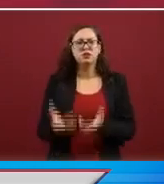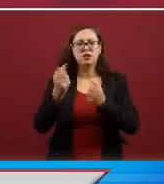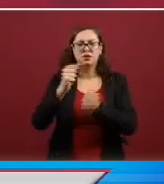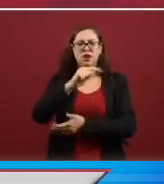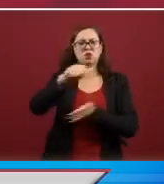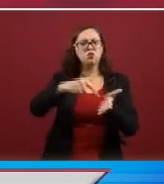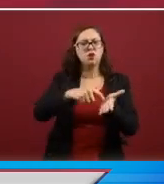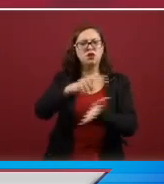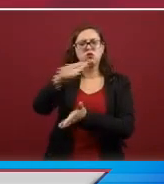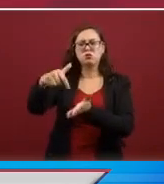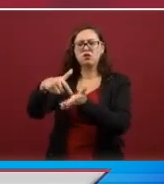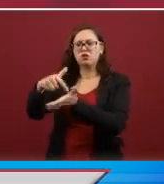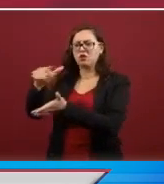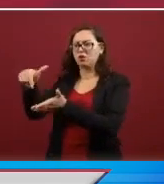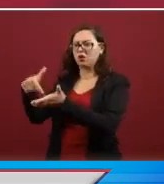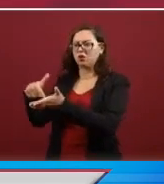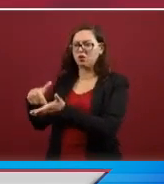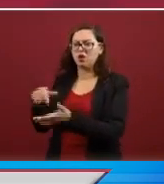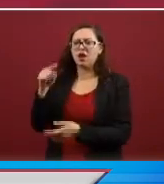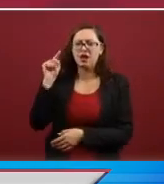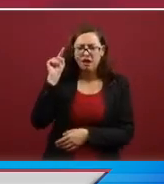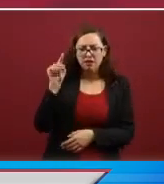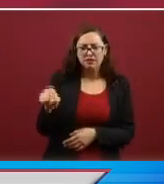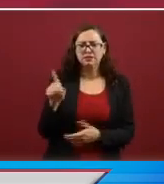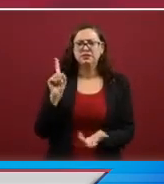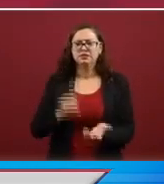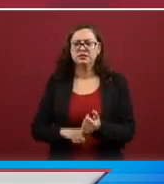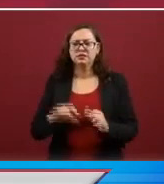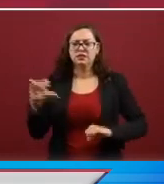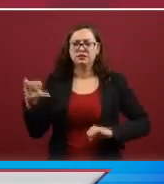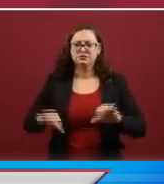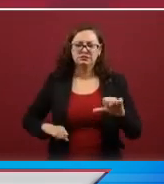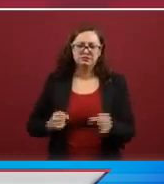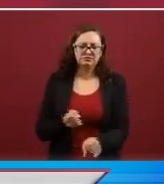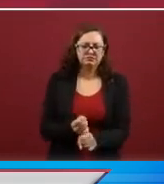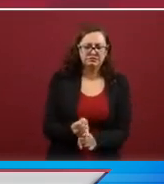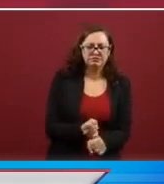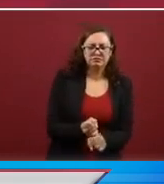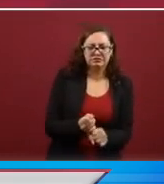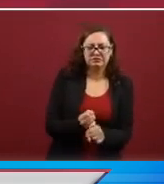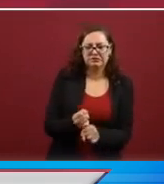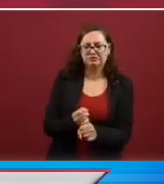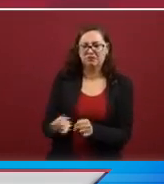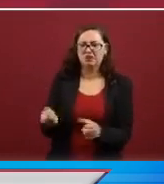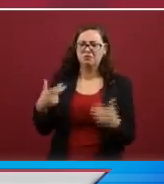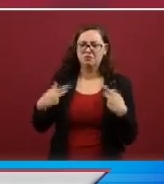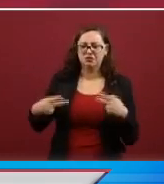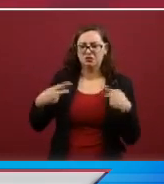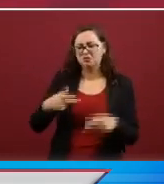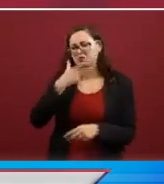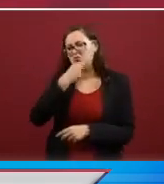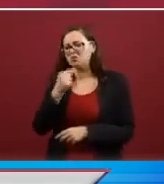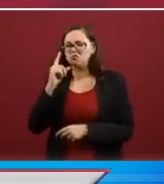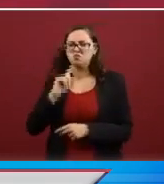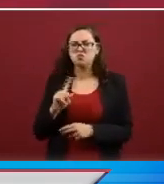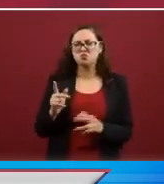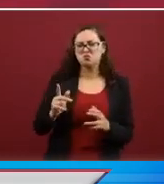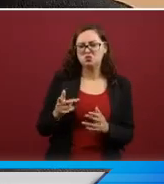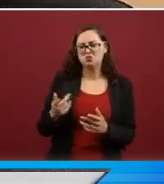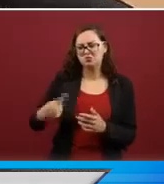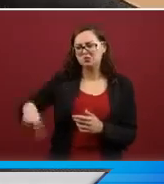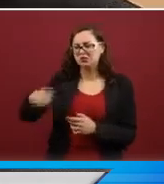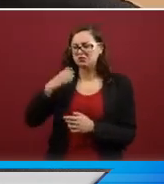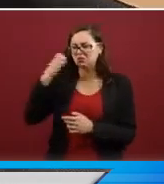de la Dirección Federal de Seguridad, que fueron lugar de tortura y desaparición forzada por parte del gobierno a opositores al régimen. En este memorial se